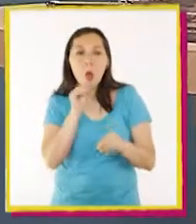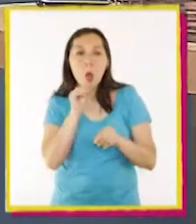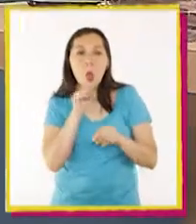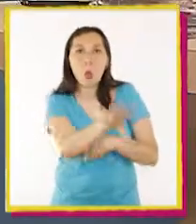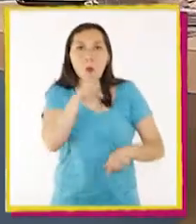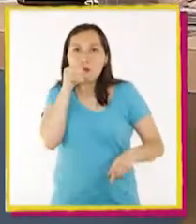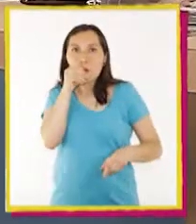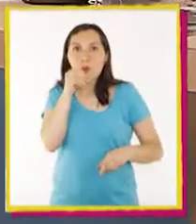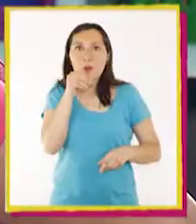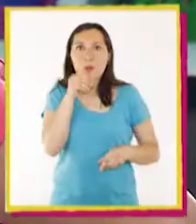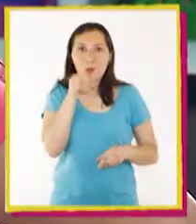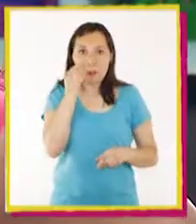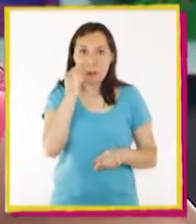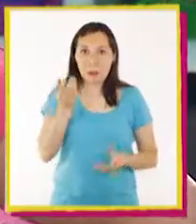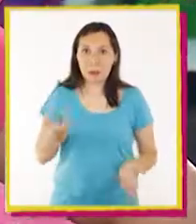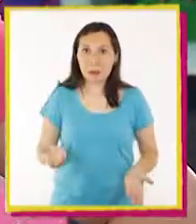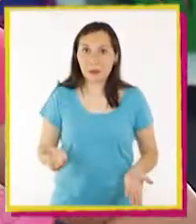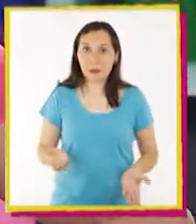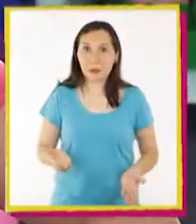cazar insectos. Así.